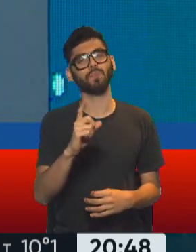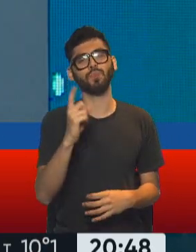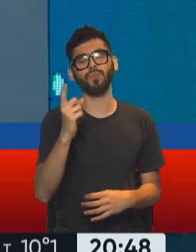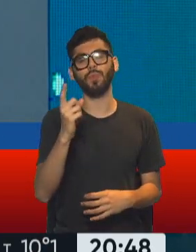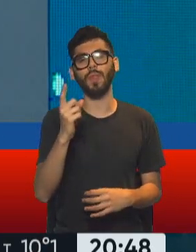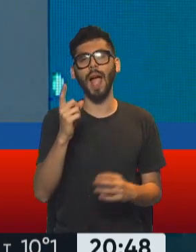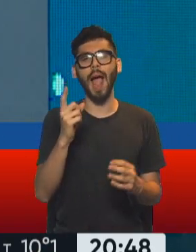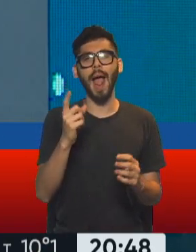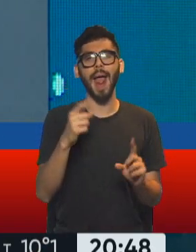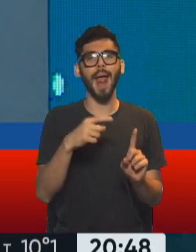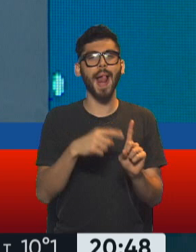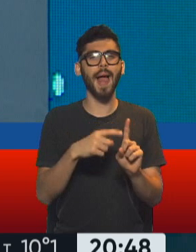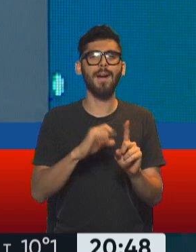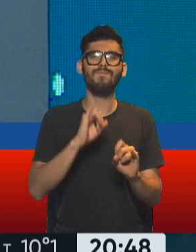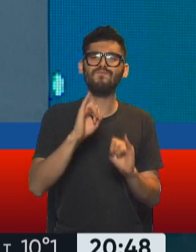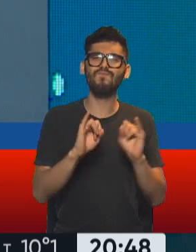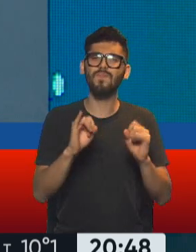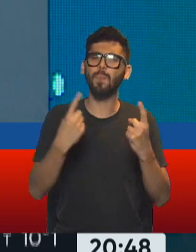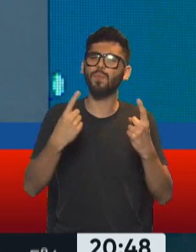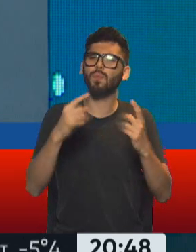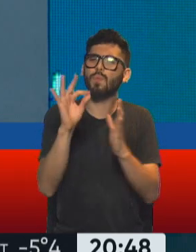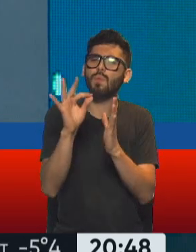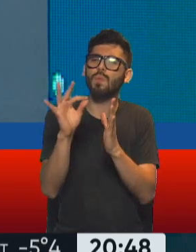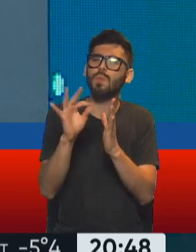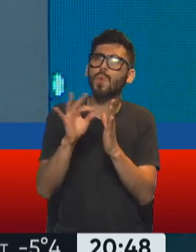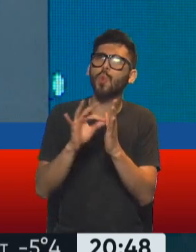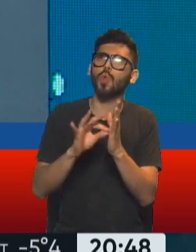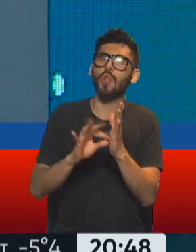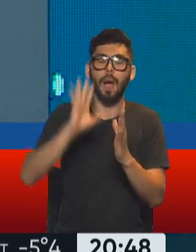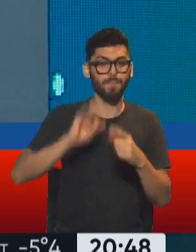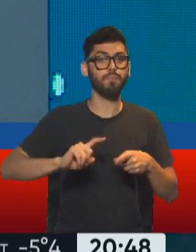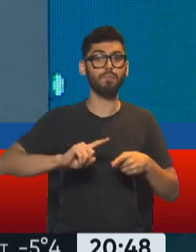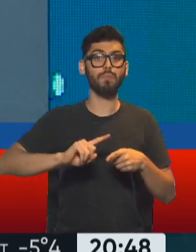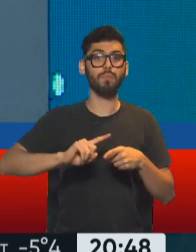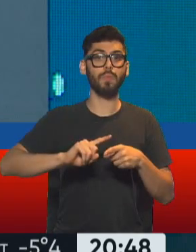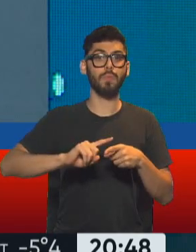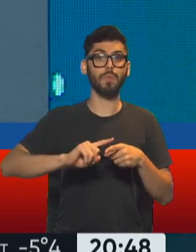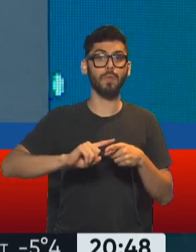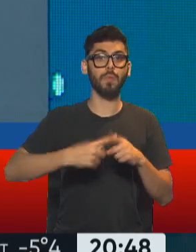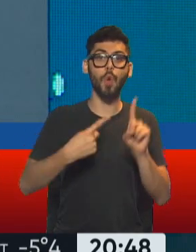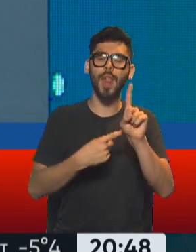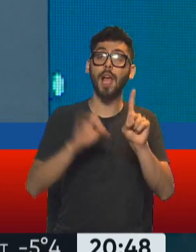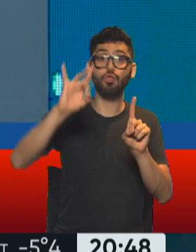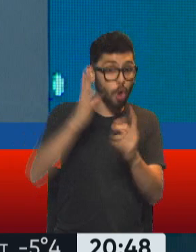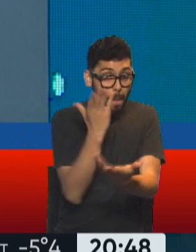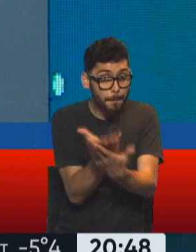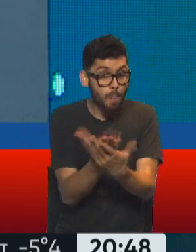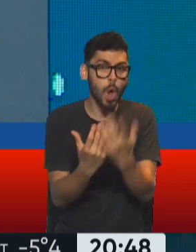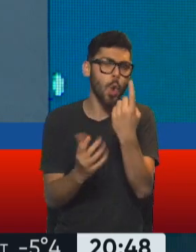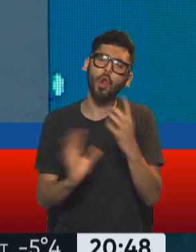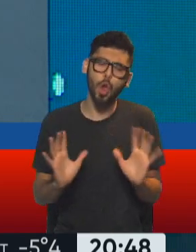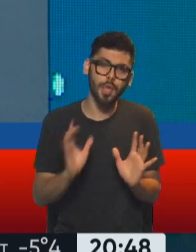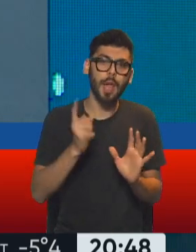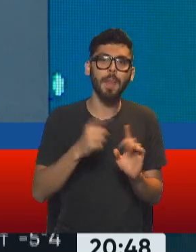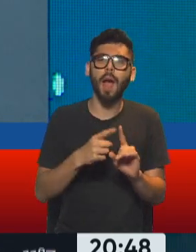de sensibilidades que interpreta no ha de haber no necesariamente un político se anclan polis en propuestas sino también en que